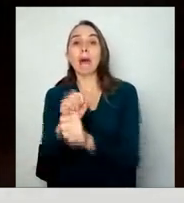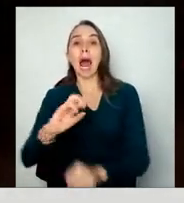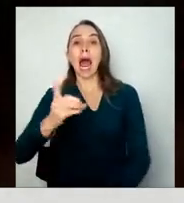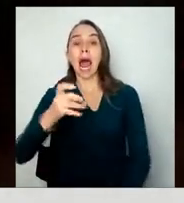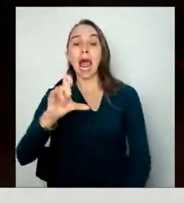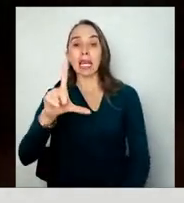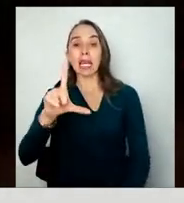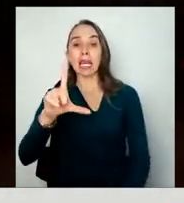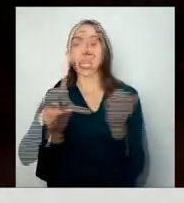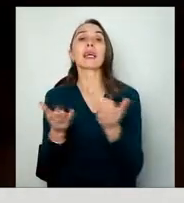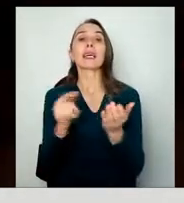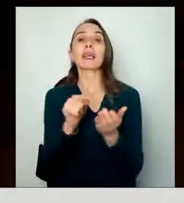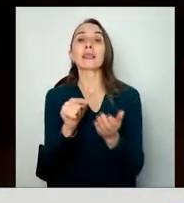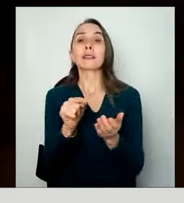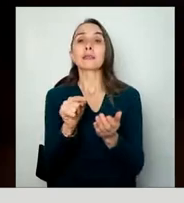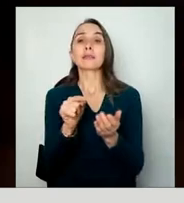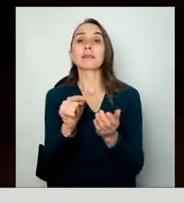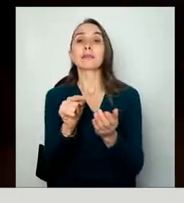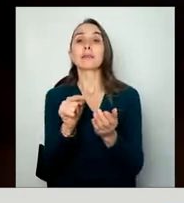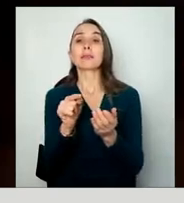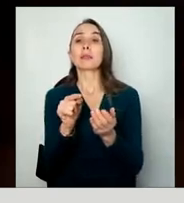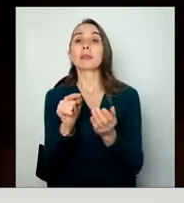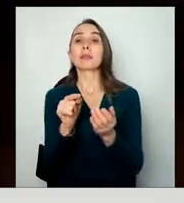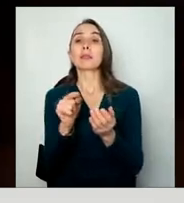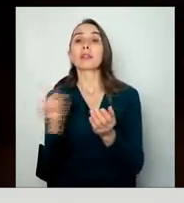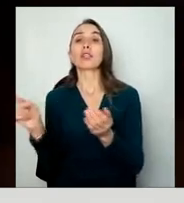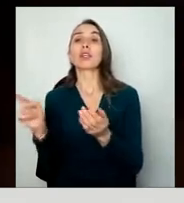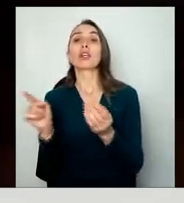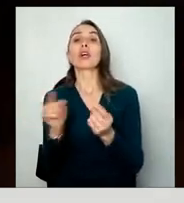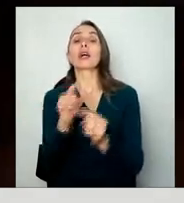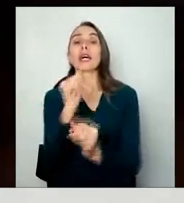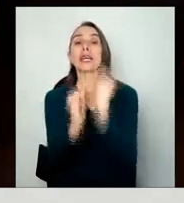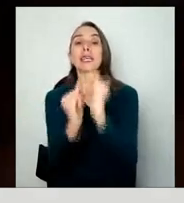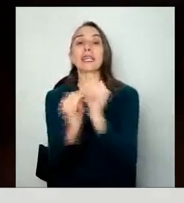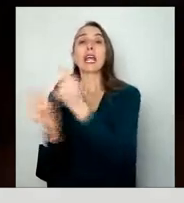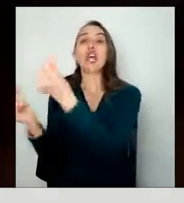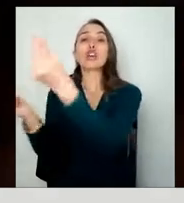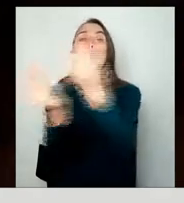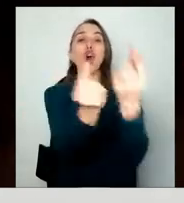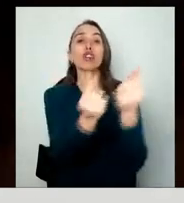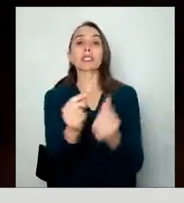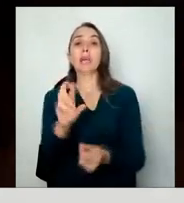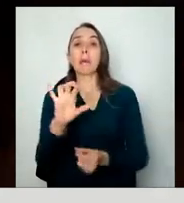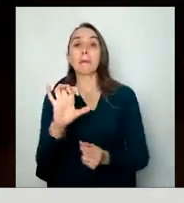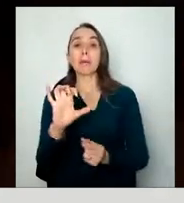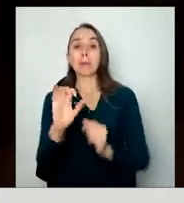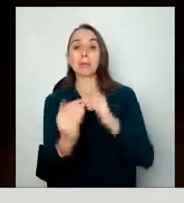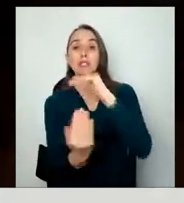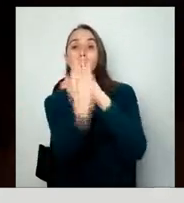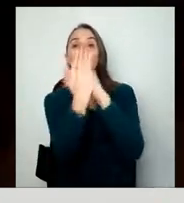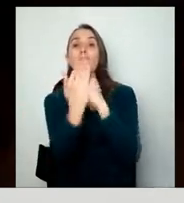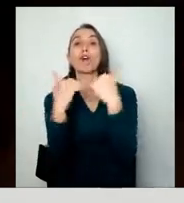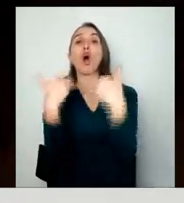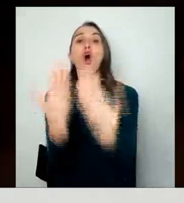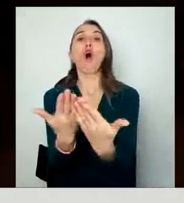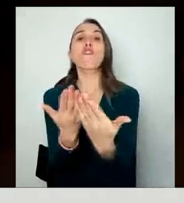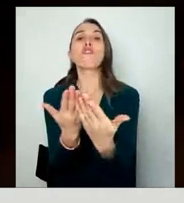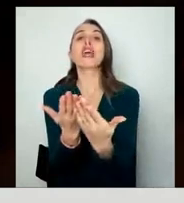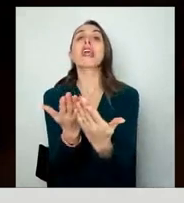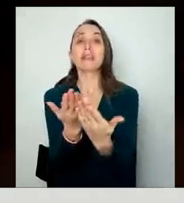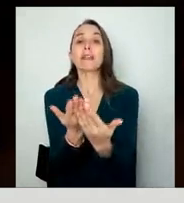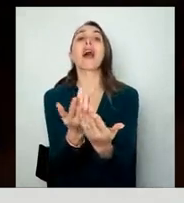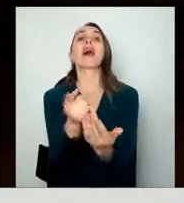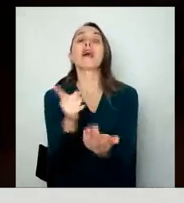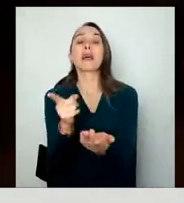como un cotizador un cotizador electrónico que permite las pymes presentar ofertas de manera fácil y transparente a compras